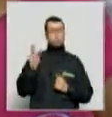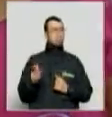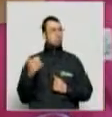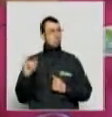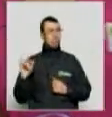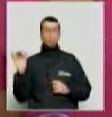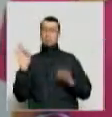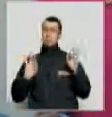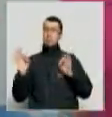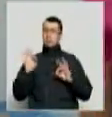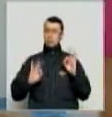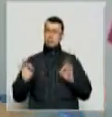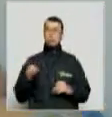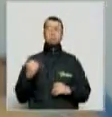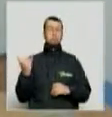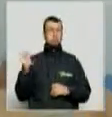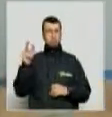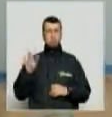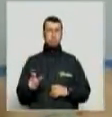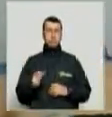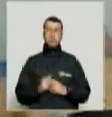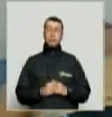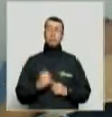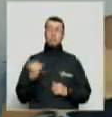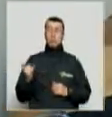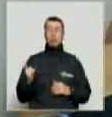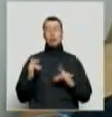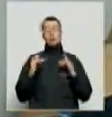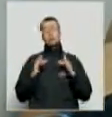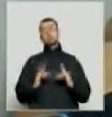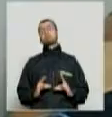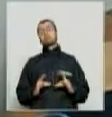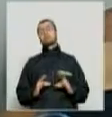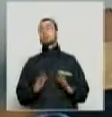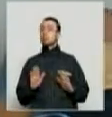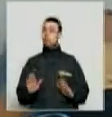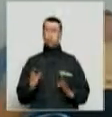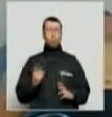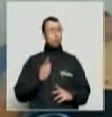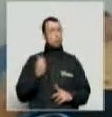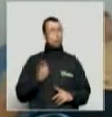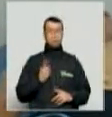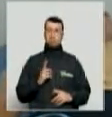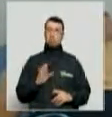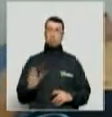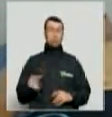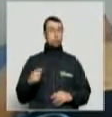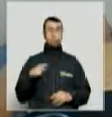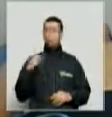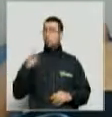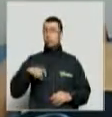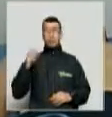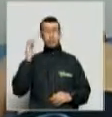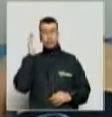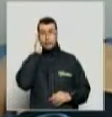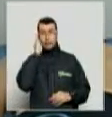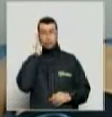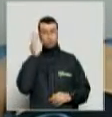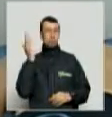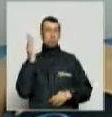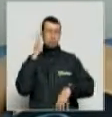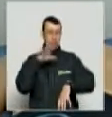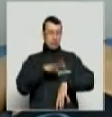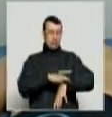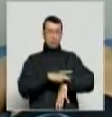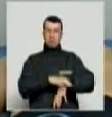aquí en la sala de electrocardiografía, como ven está acostado, lo único que requerimos es que el paciente no tenga ningún dispositivo metálico en su cuerpo,